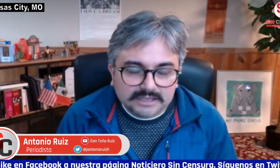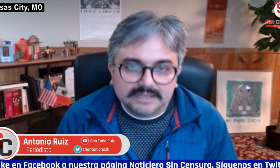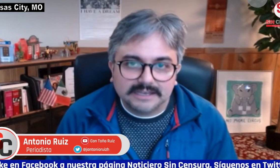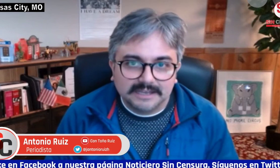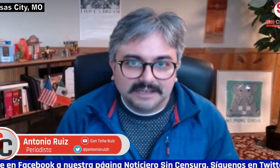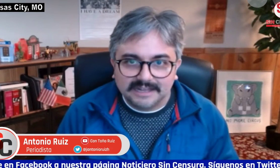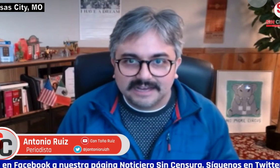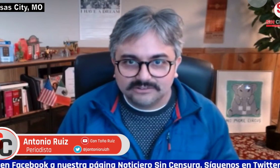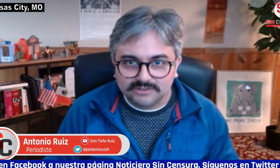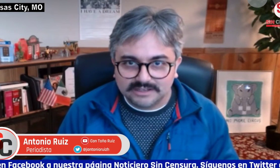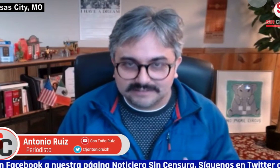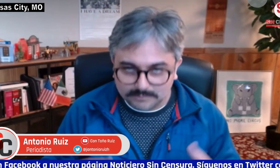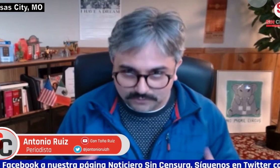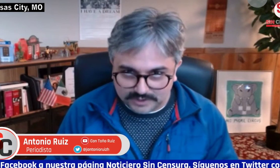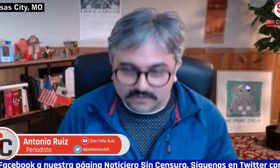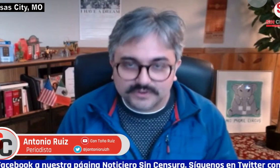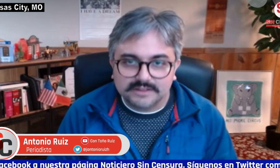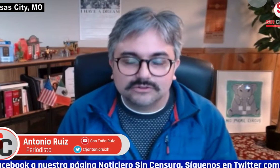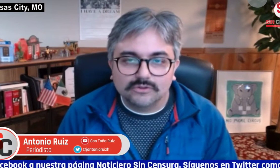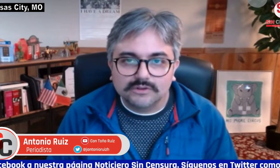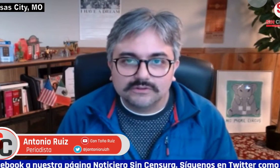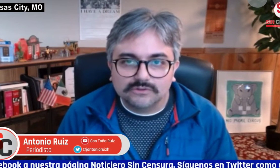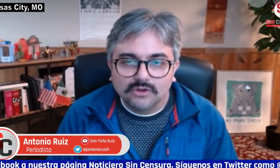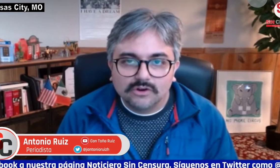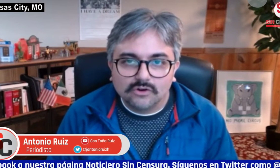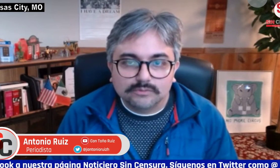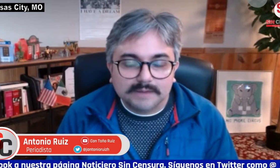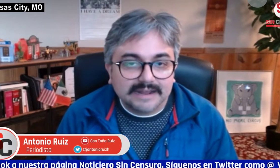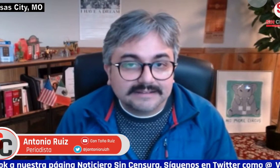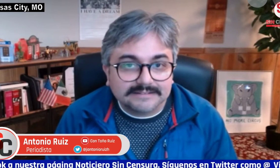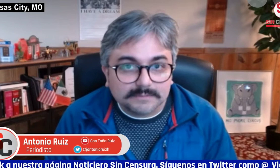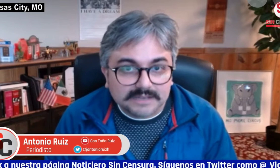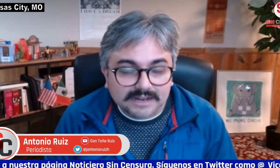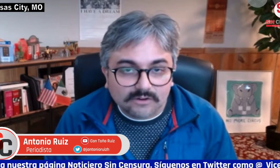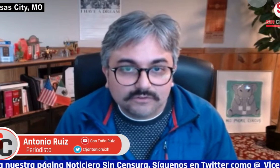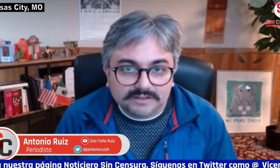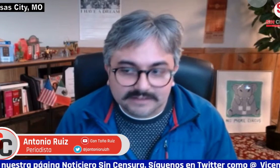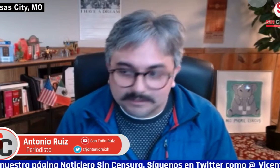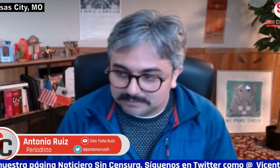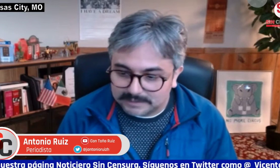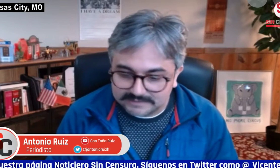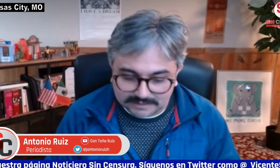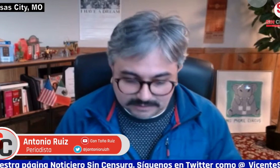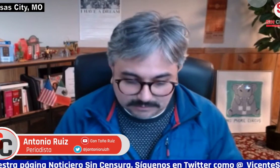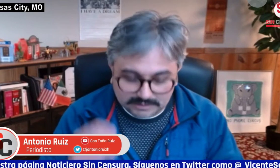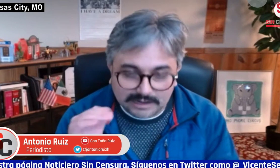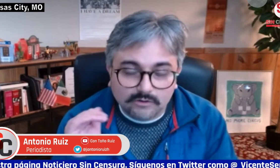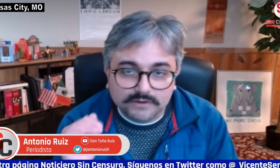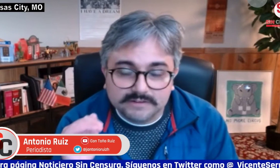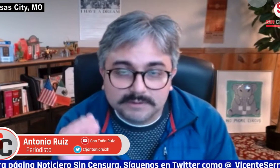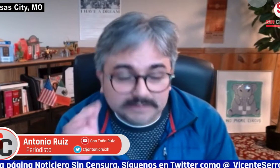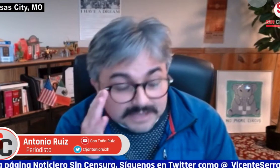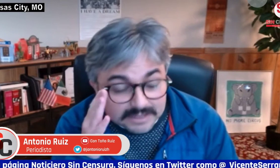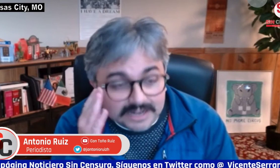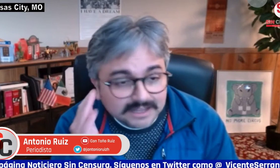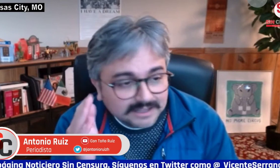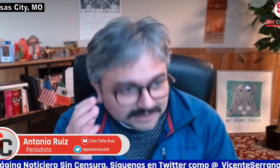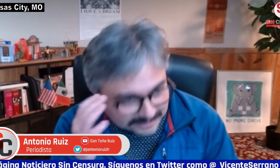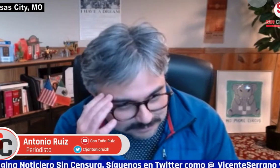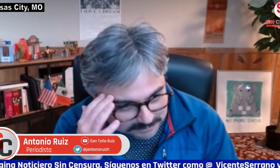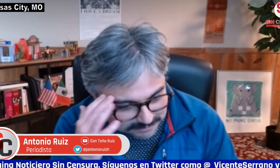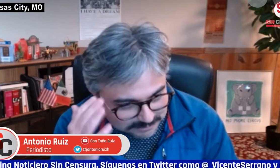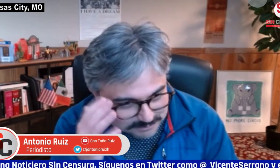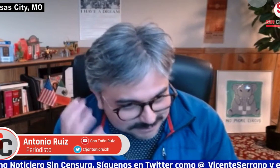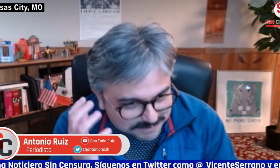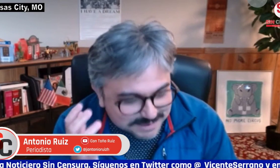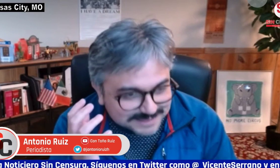Unidos, y que en caso de que se vote en contra de todo esto, los van a exhibir en la conferencia de prensa mañanera.